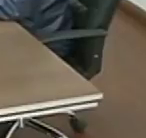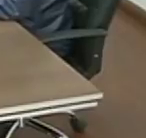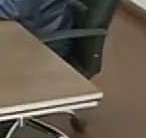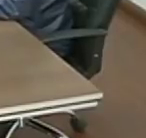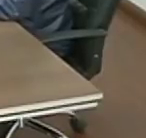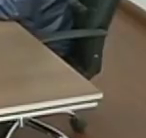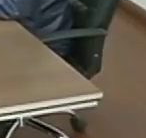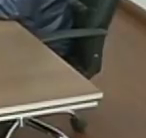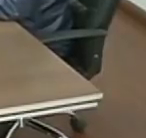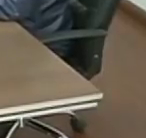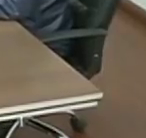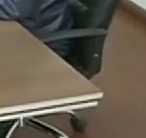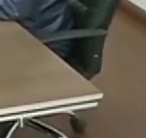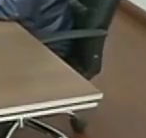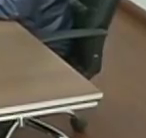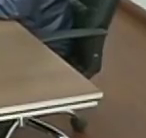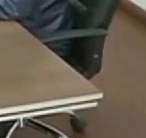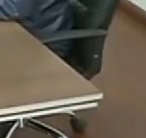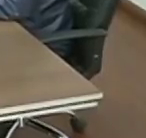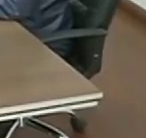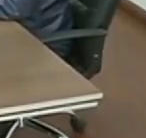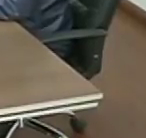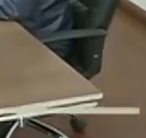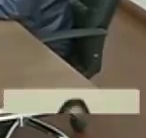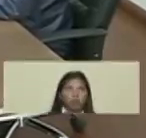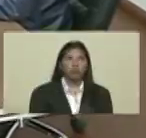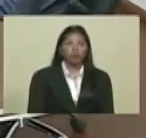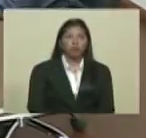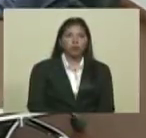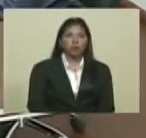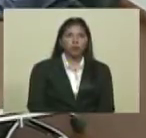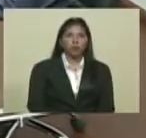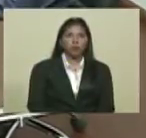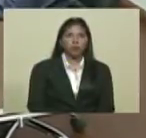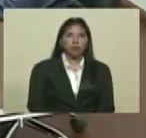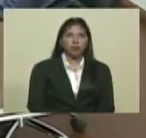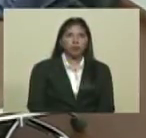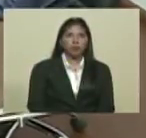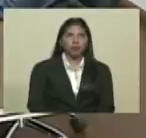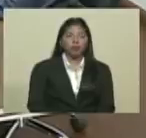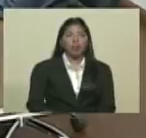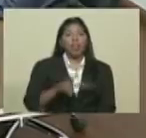país. 100% de los centros electorales.